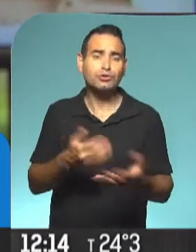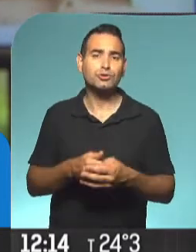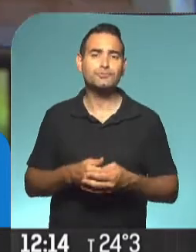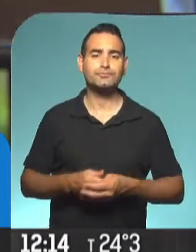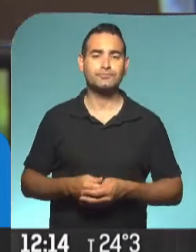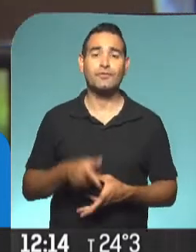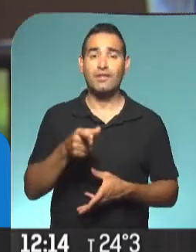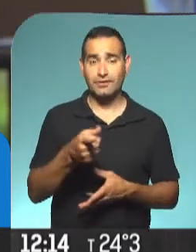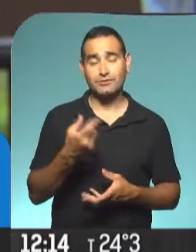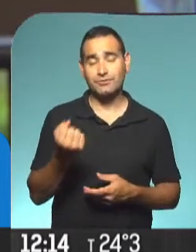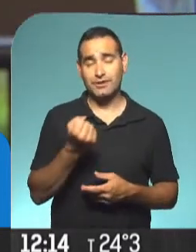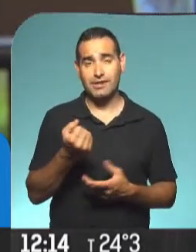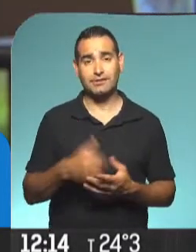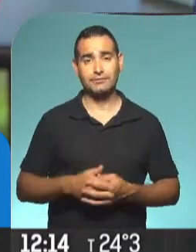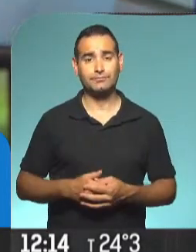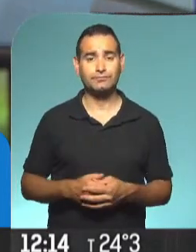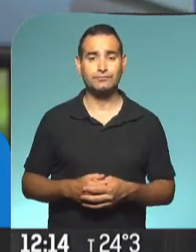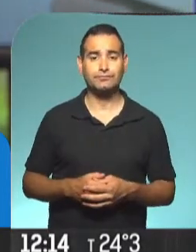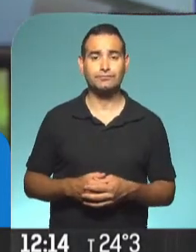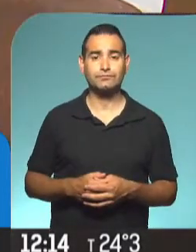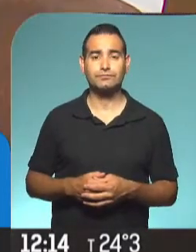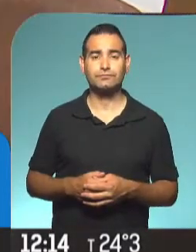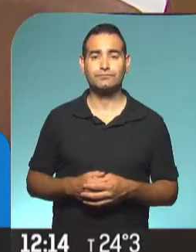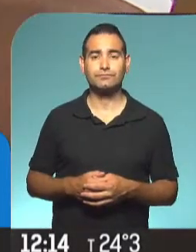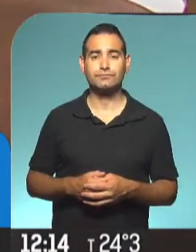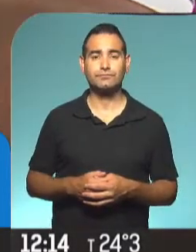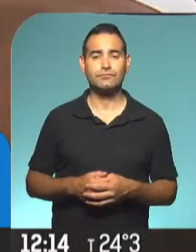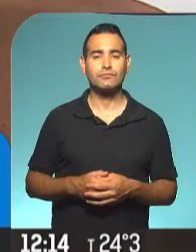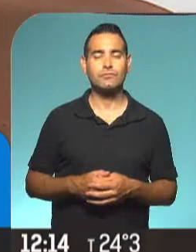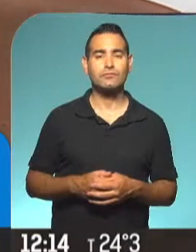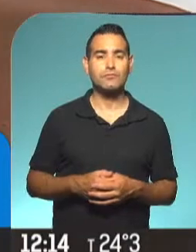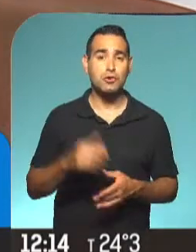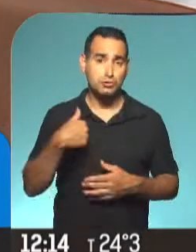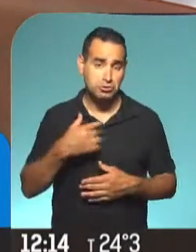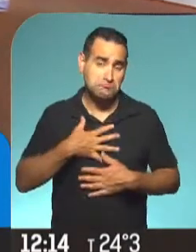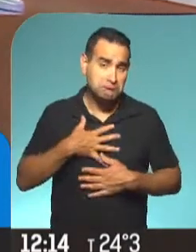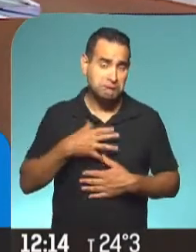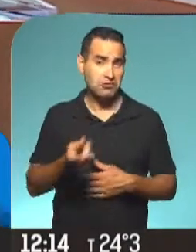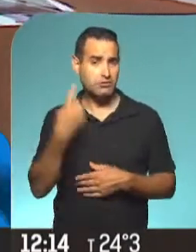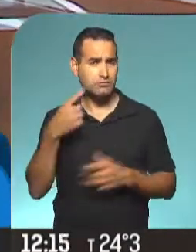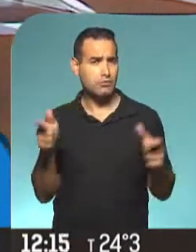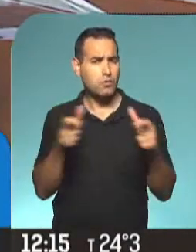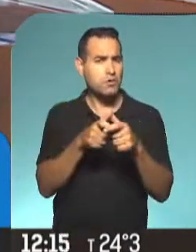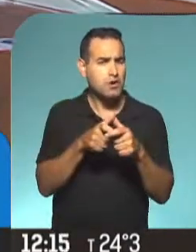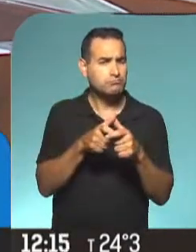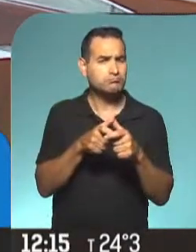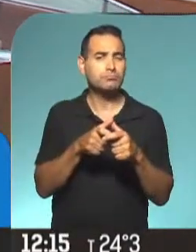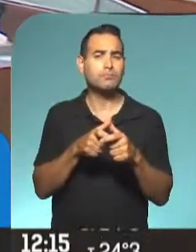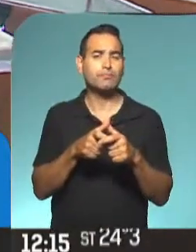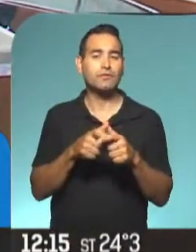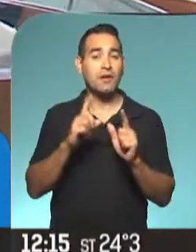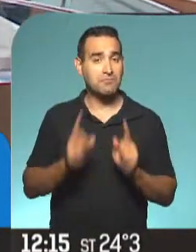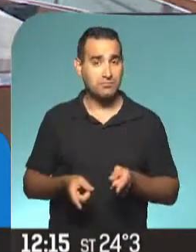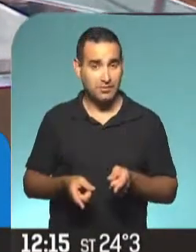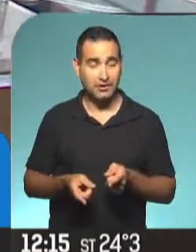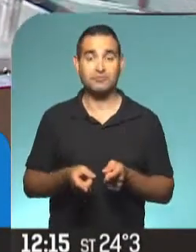parte de la discusión y bienvenido sea a estas mesas de diálogo. A ver, ayer daría la sensación, ¿no?, después del encuentro y del aplauso,